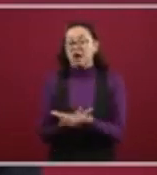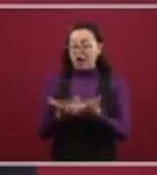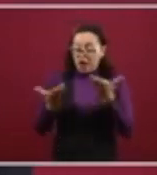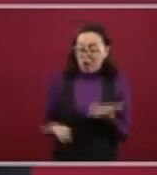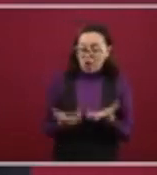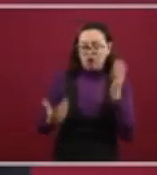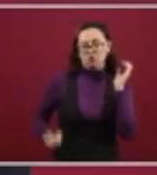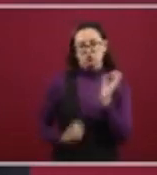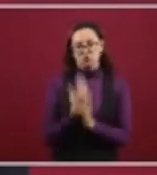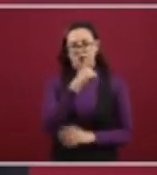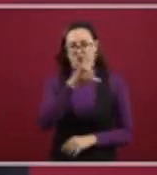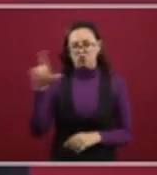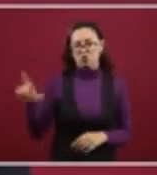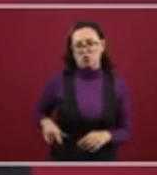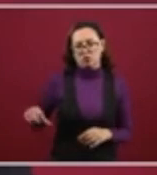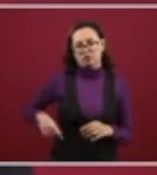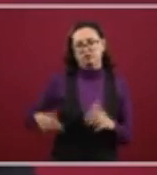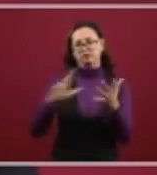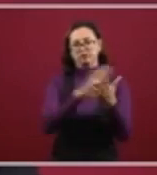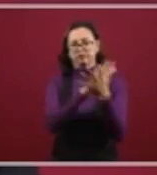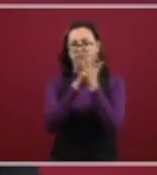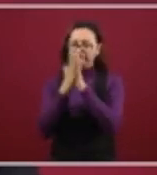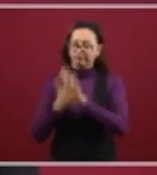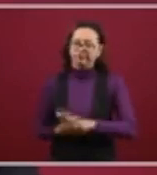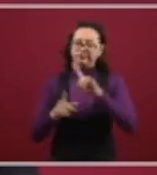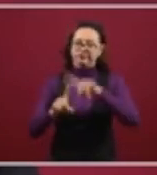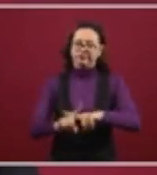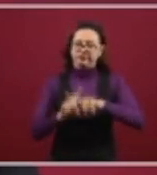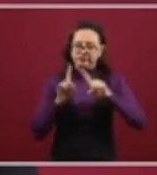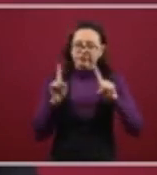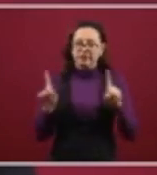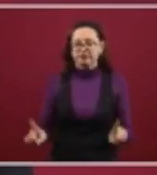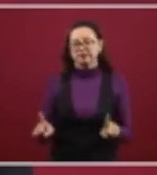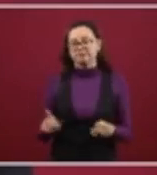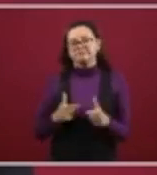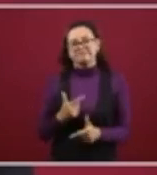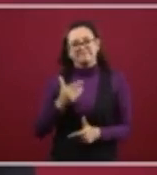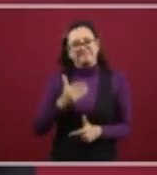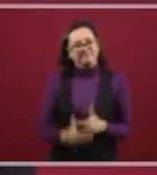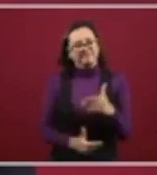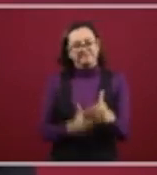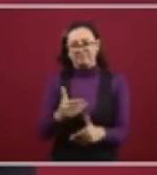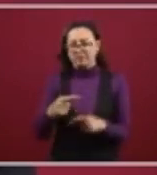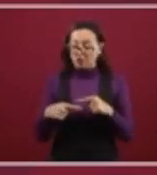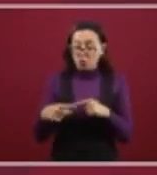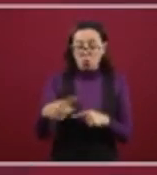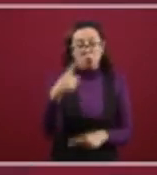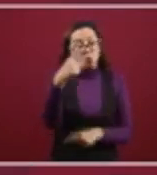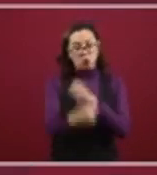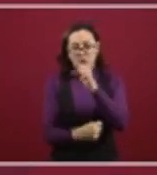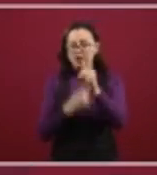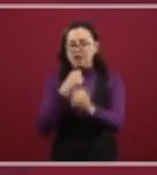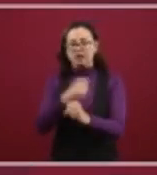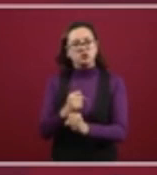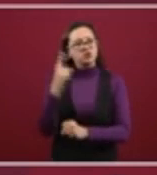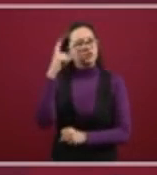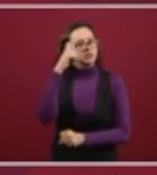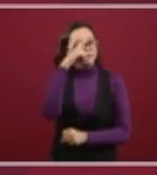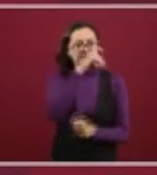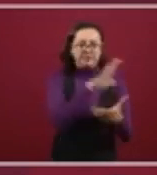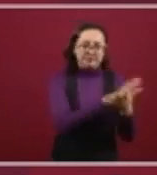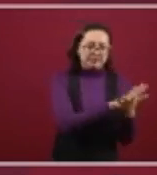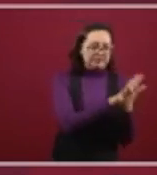operar del gobierno es diferente y en ese sentido hay un proceso. Este año es un año de transición, no es un